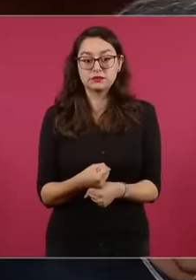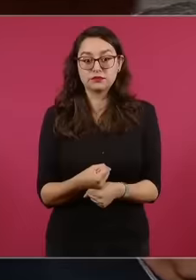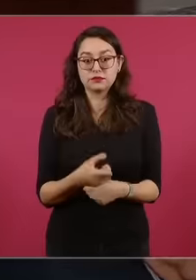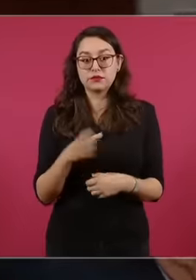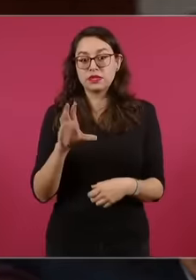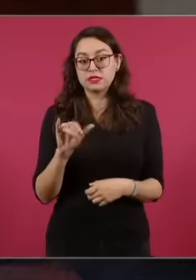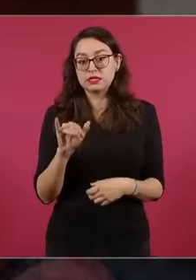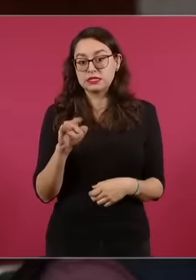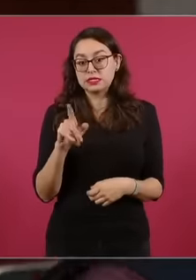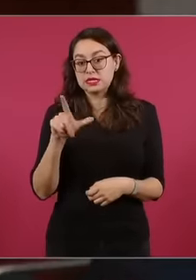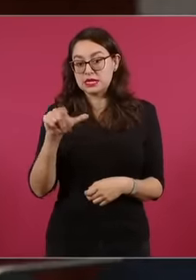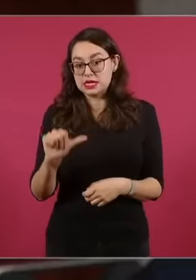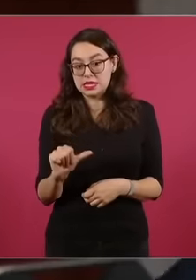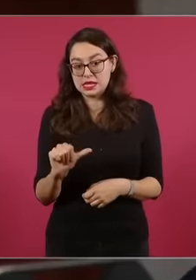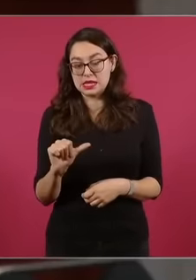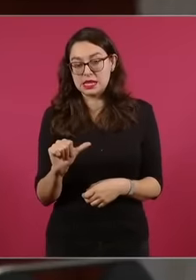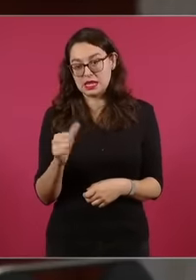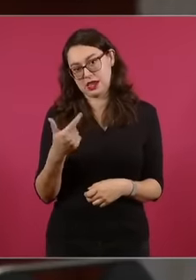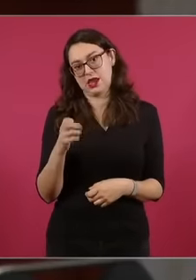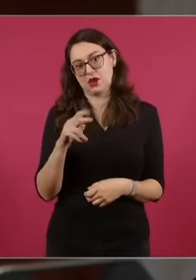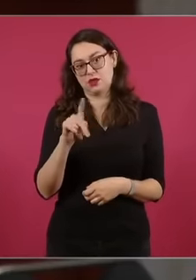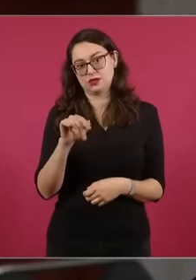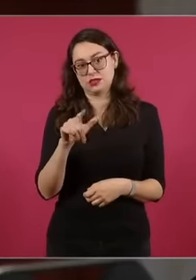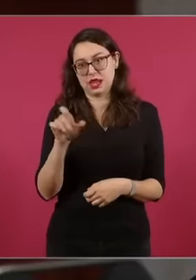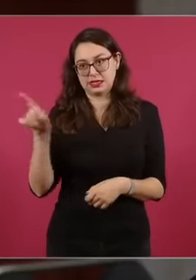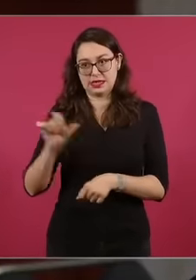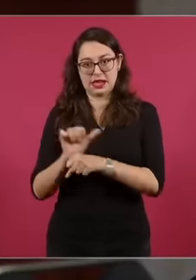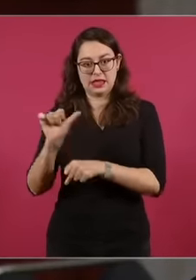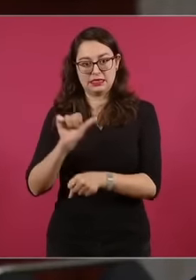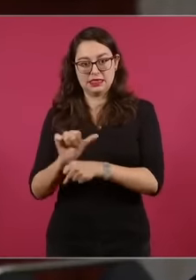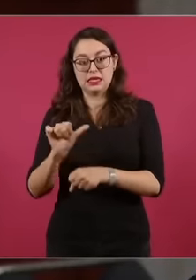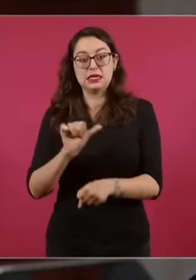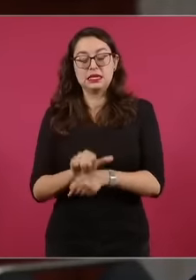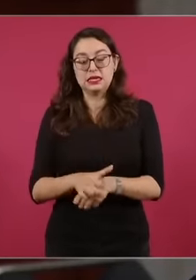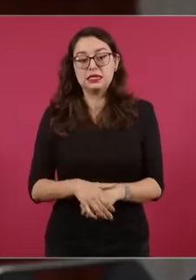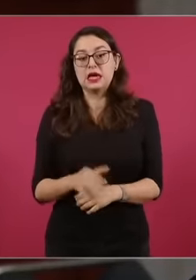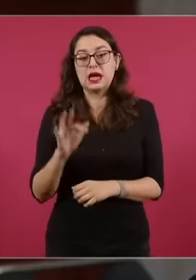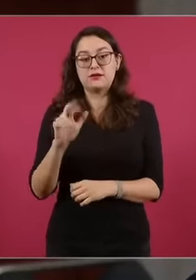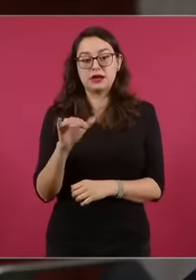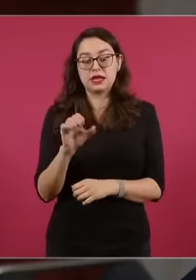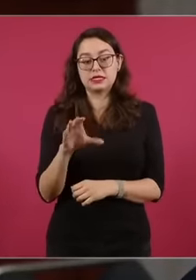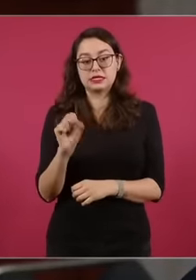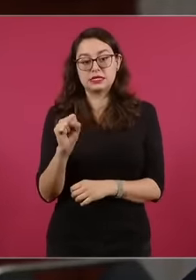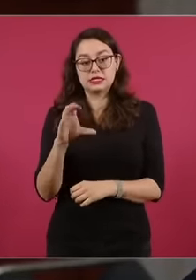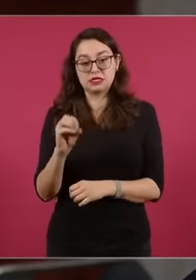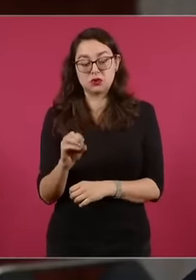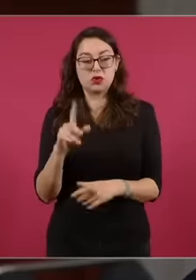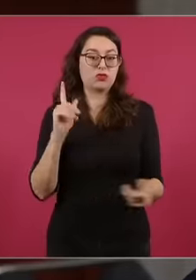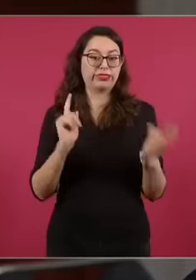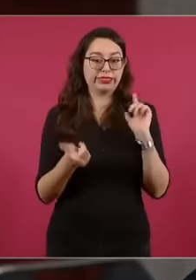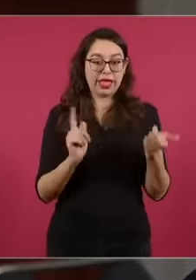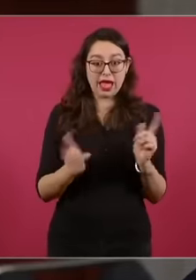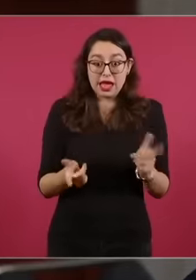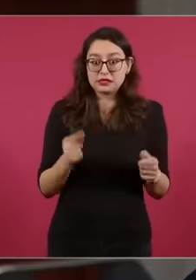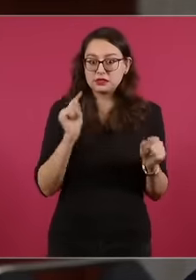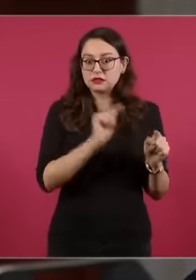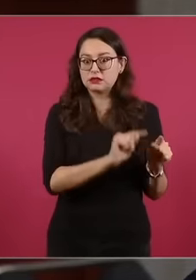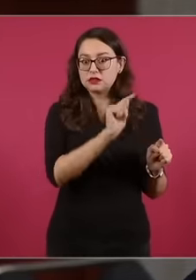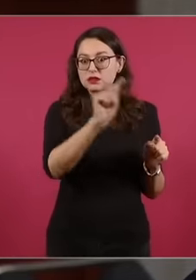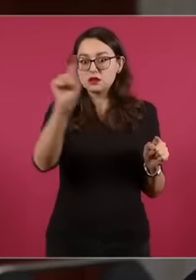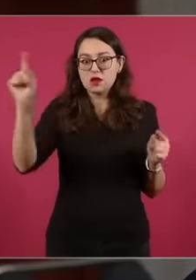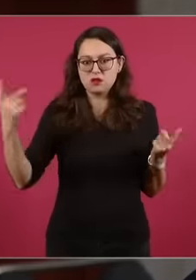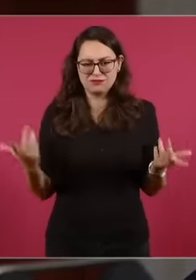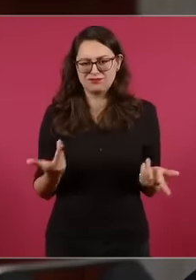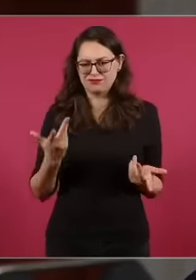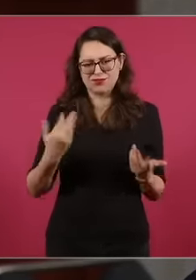Cecilia González, quien no conoce a Cecilia González, en Argentina, Francisco Trujillo en Texas, o sea, muchos de